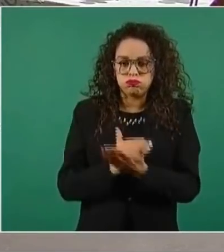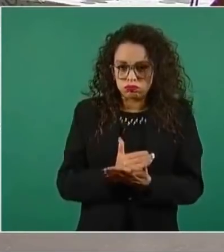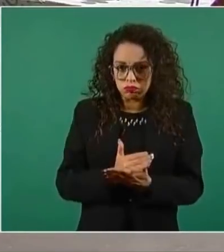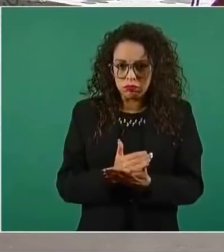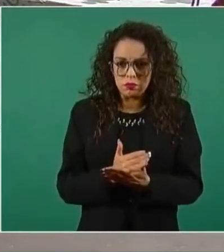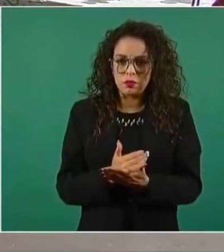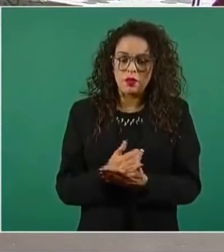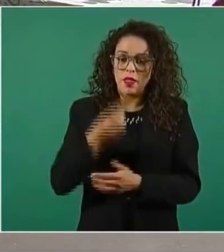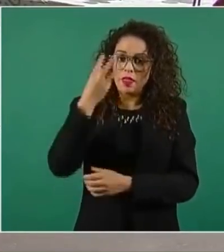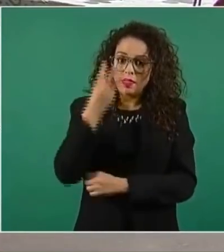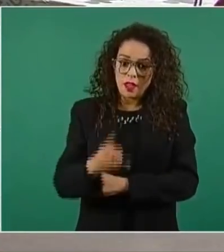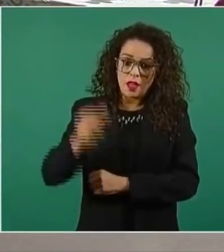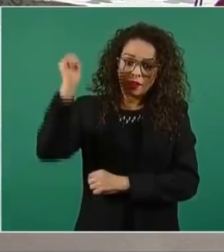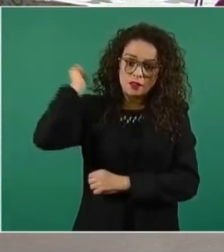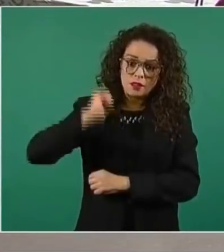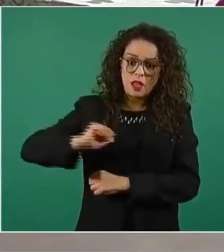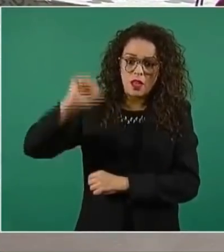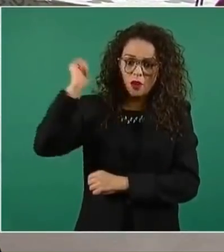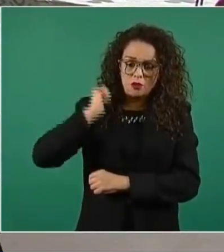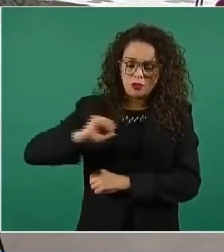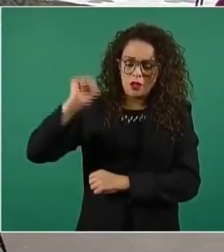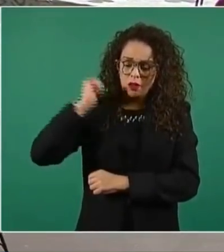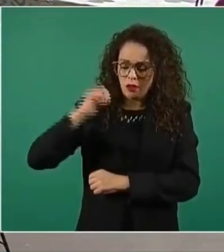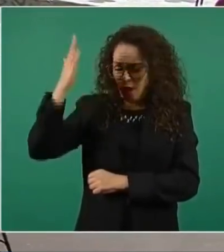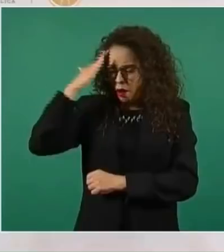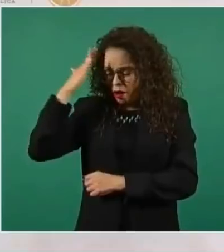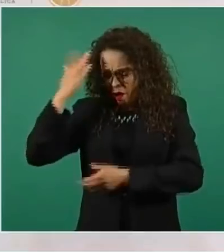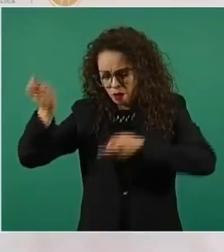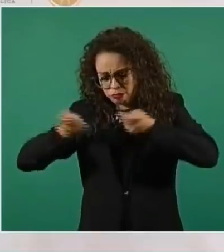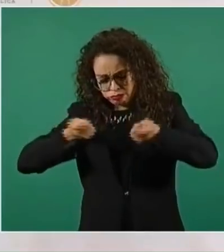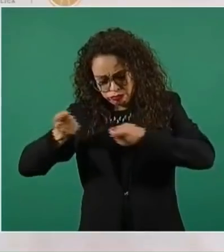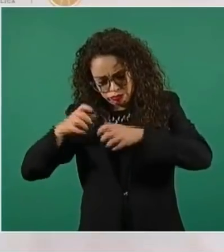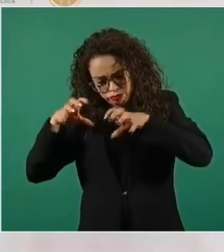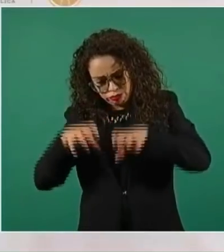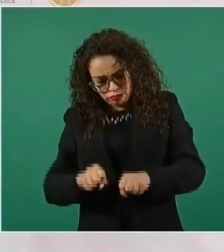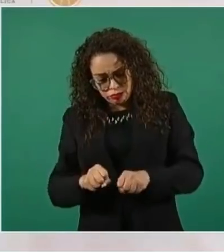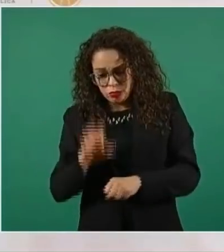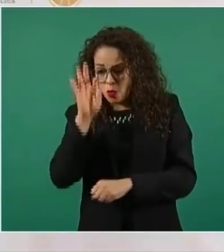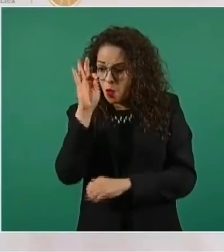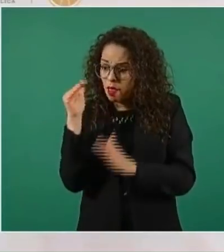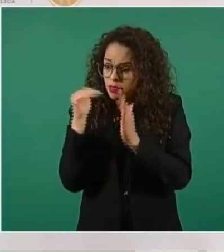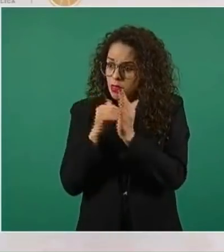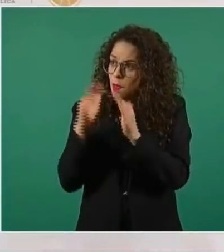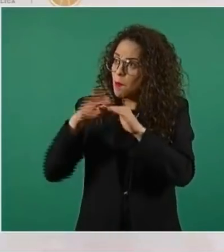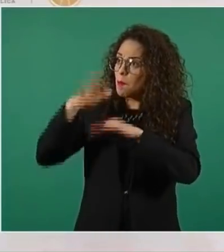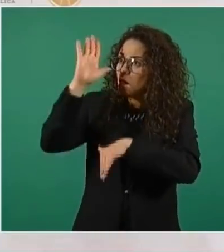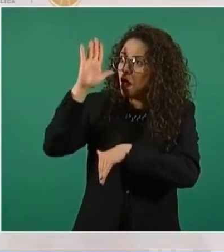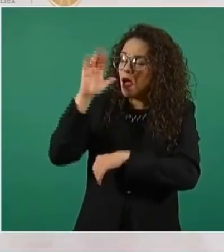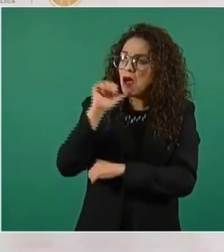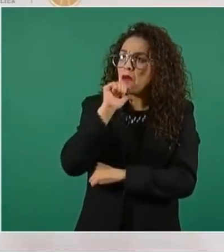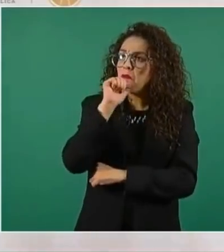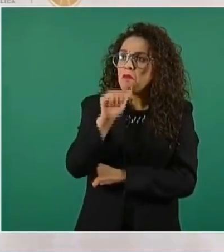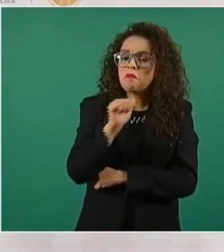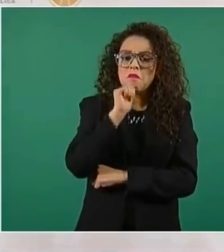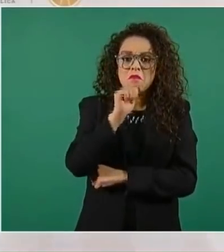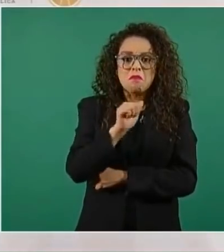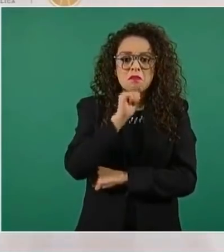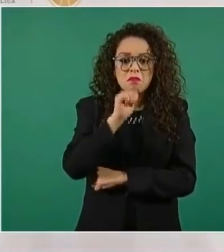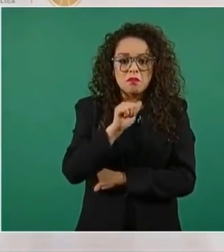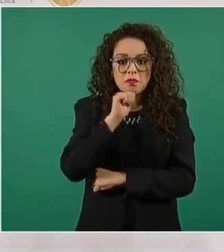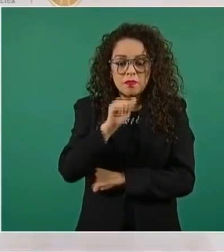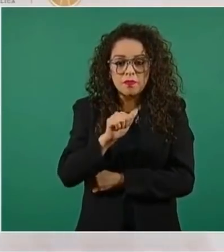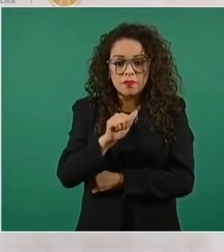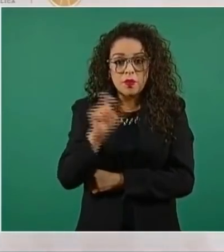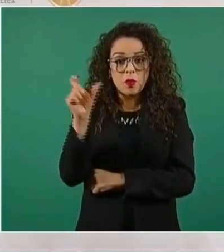de dominación colonial nunca pasó de 40.000 habitantes. Es hasta después